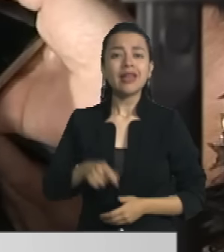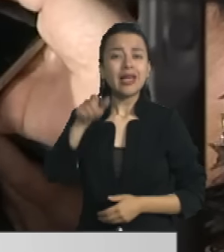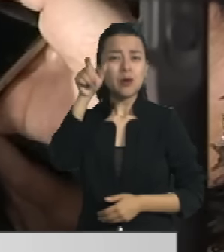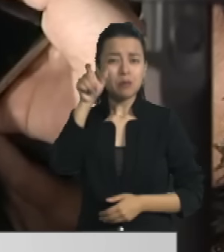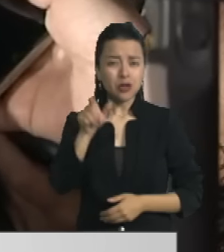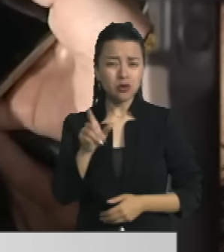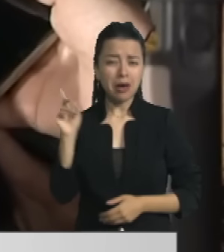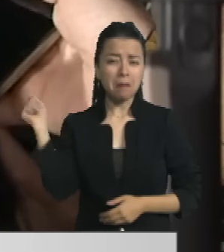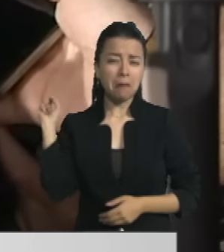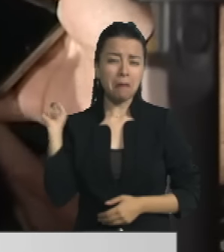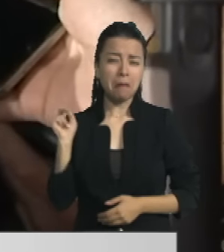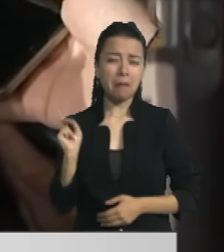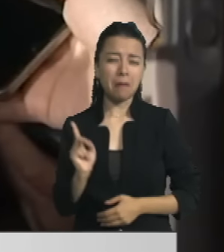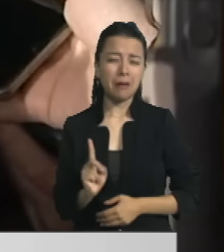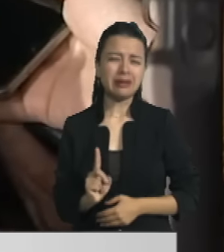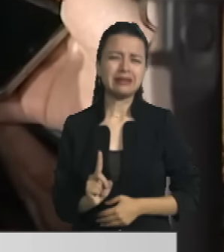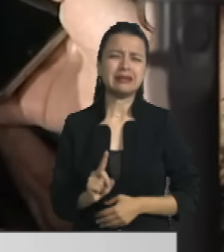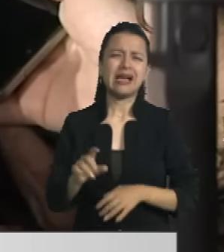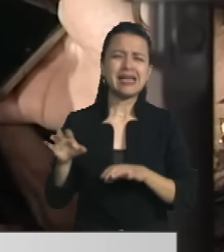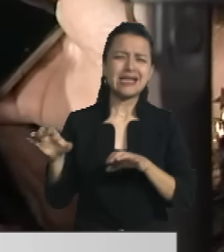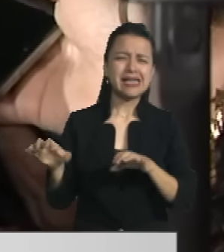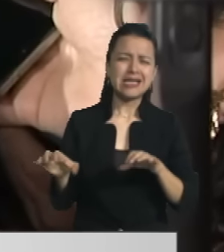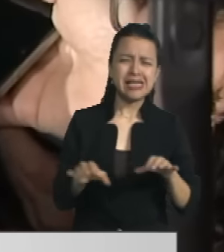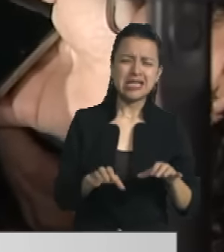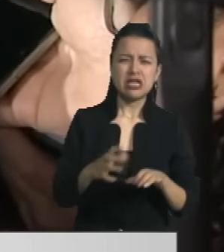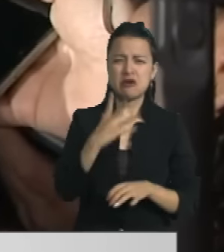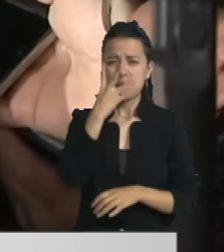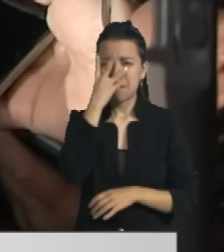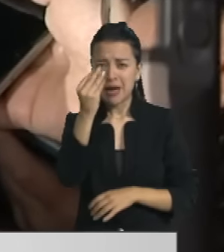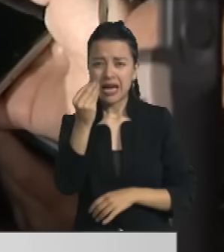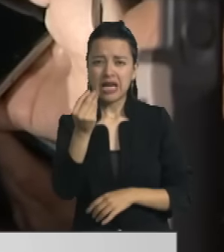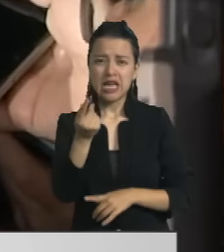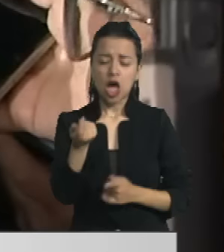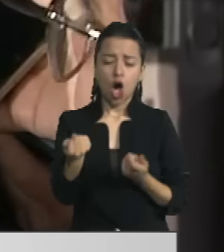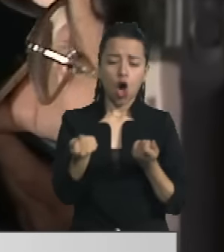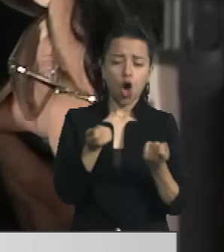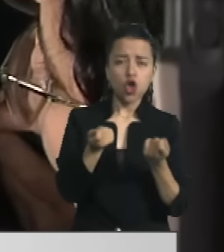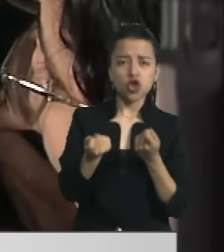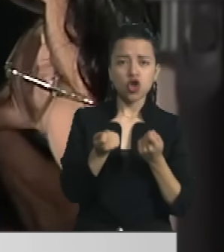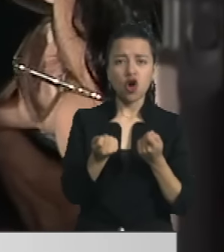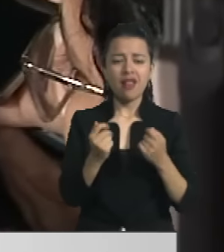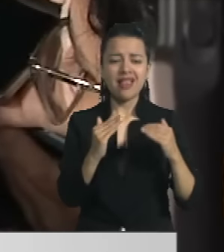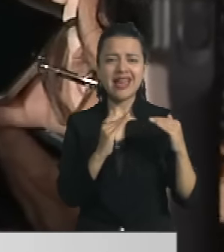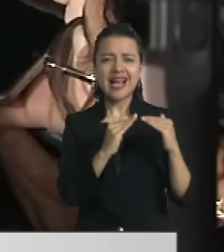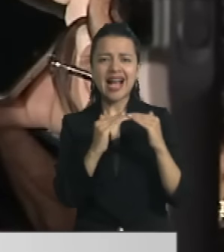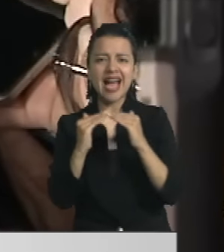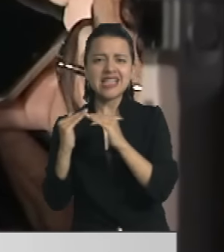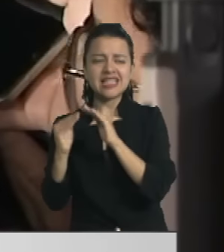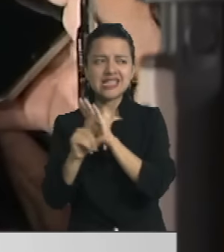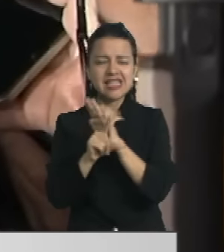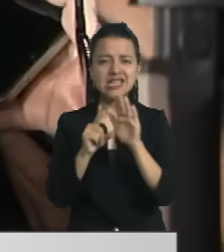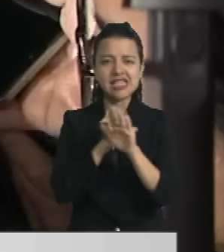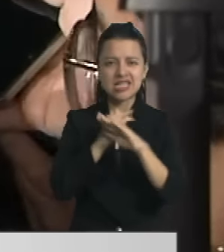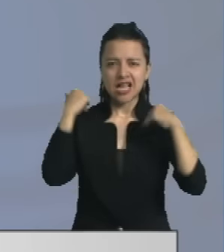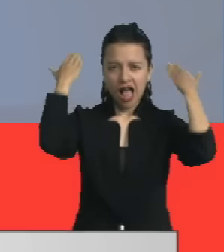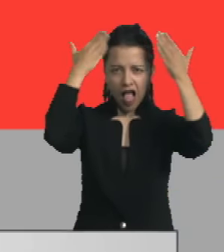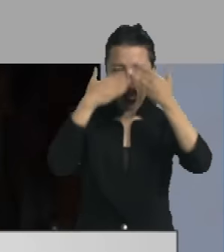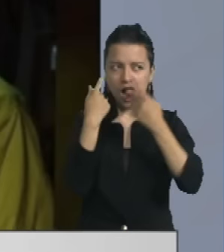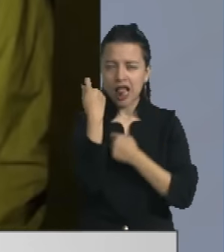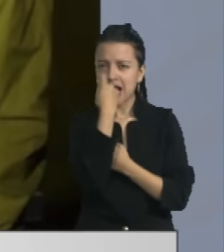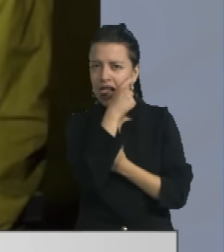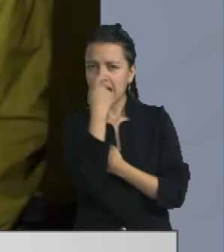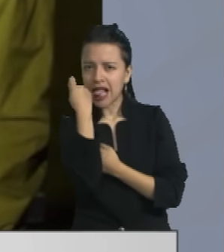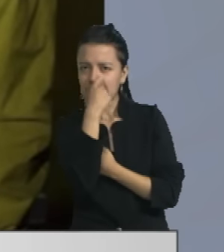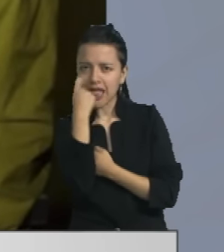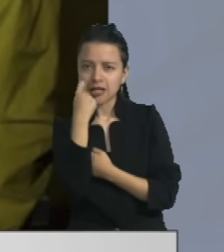recorrido criminal era quien manejaba las casas de vicio detrás de toda la zona de Avenida de grave el